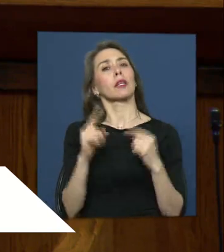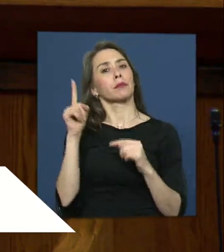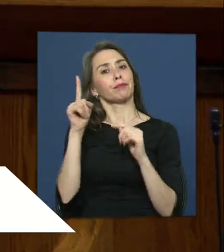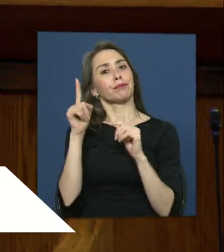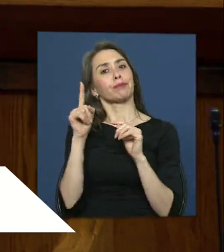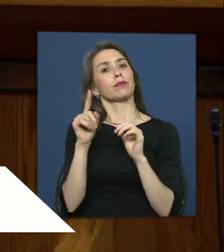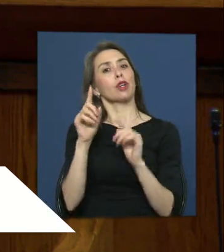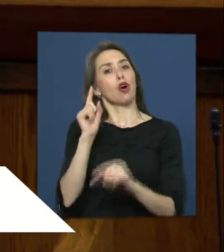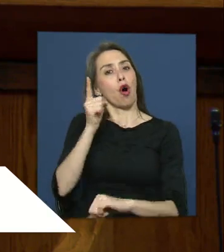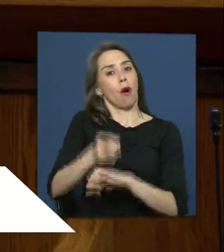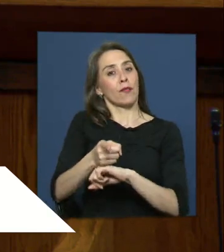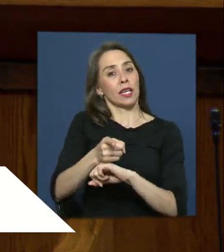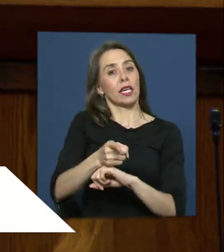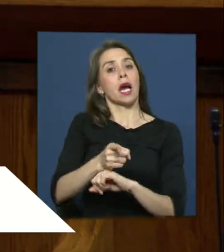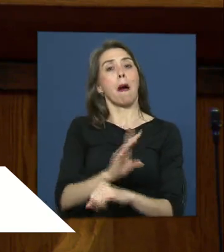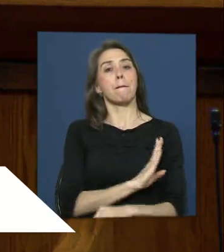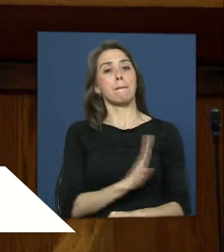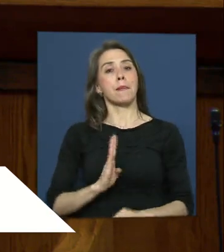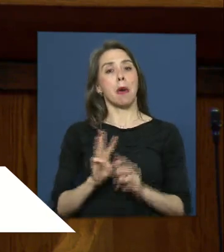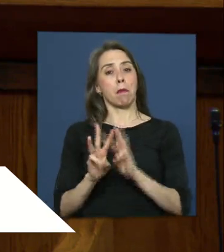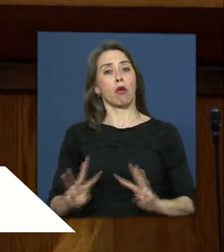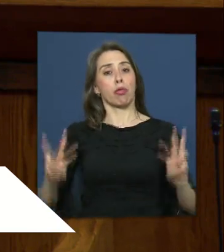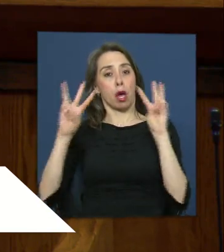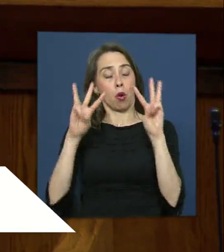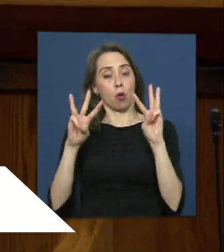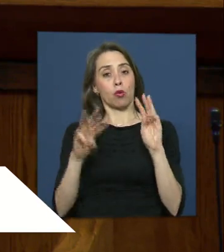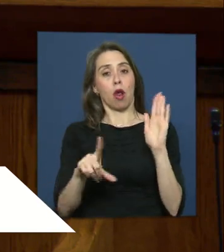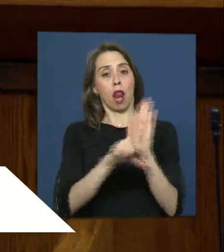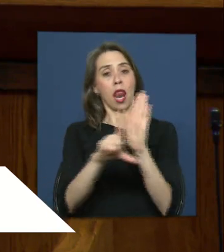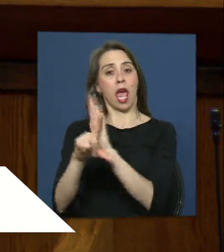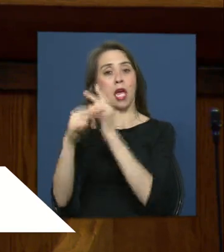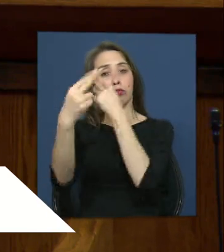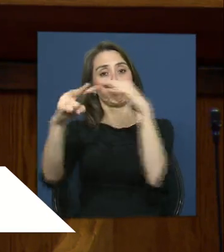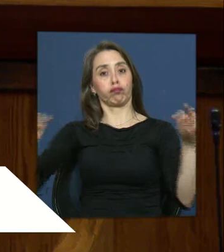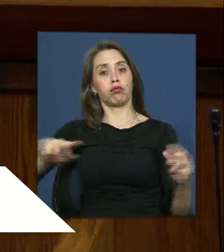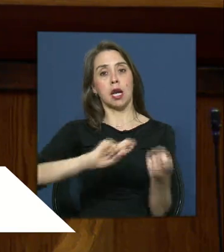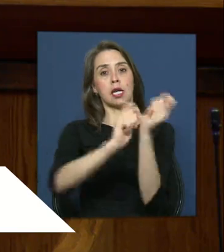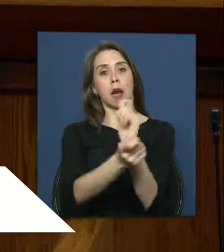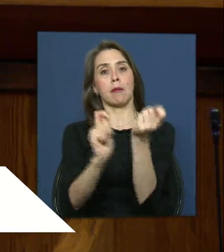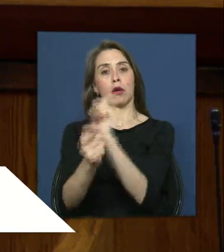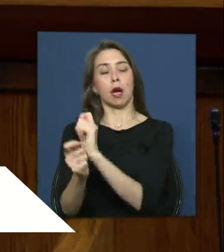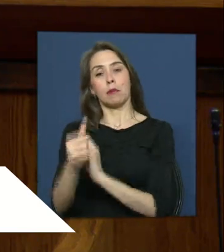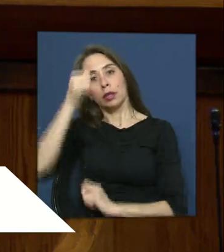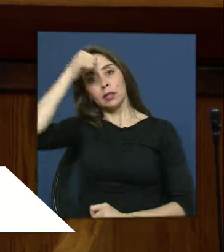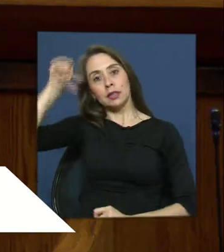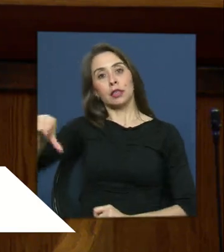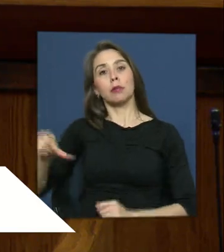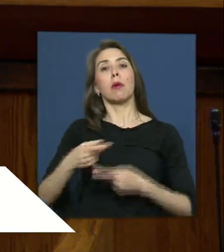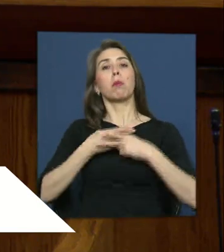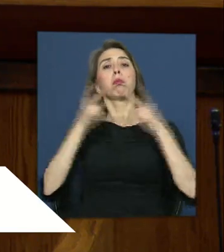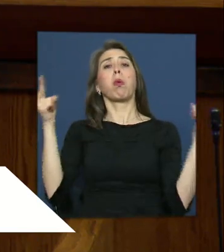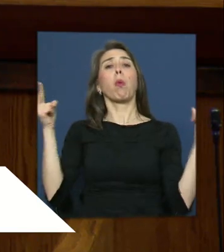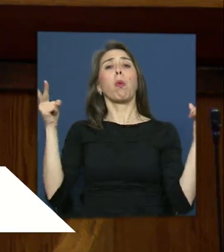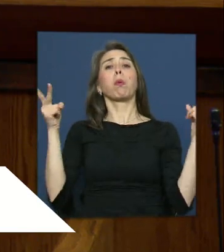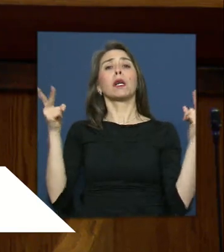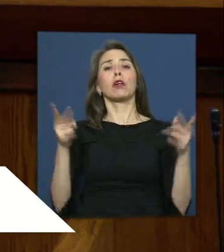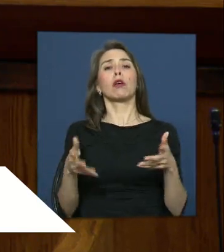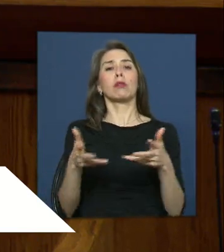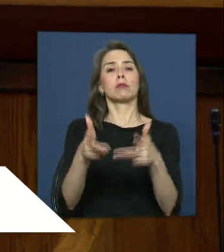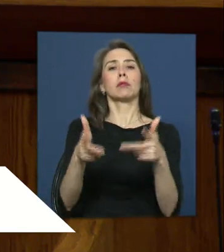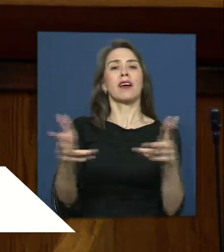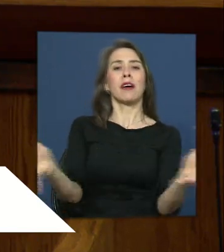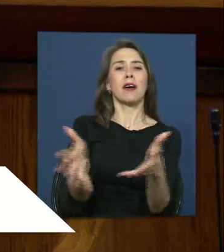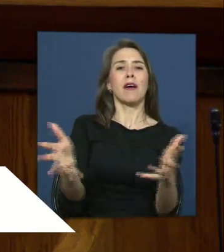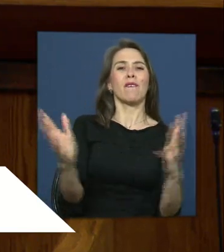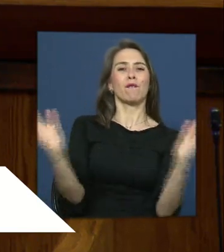miembros a adecuar su marco jurídico en el sentido y sancionar a quienes inciten en público a la violencia